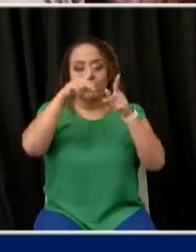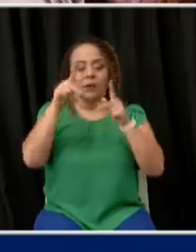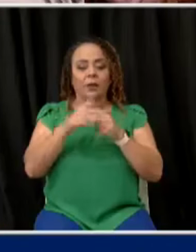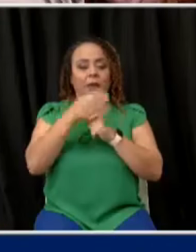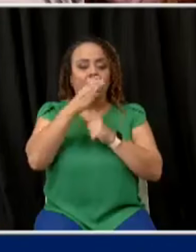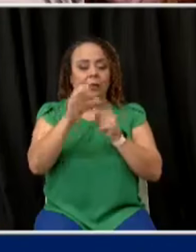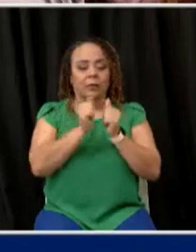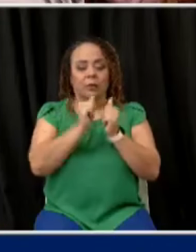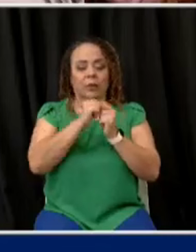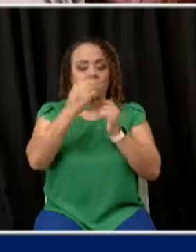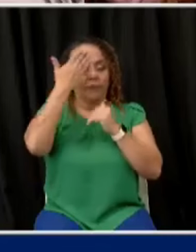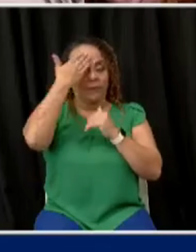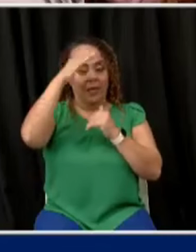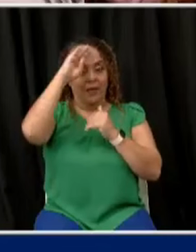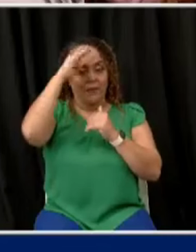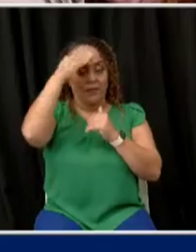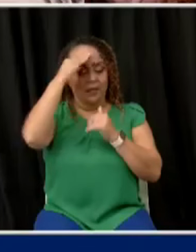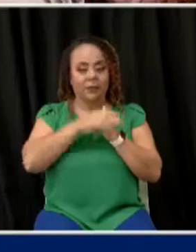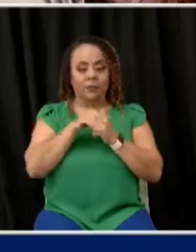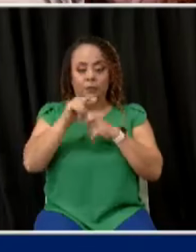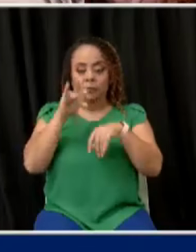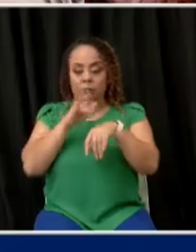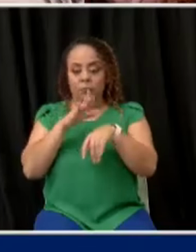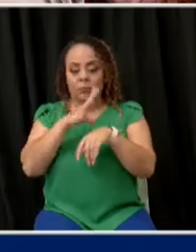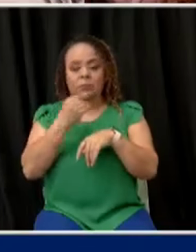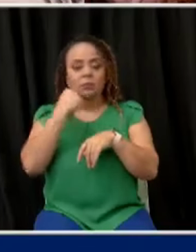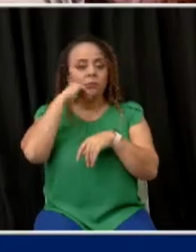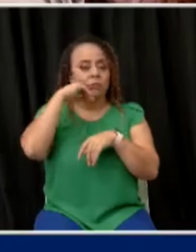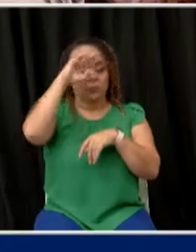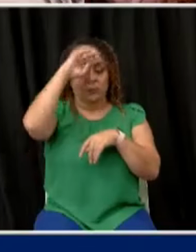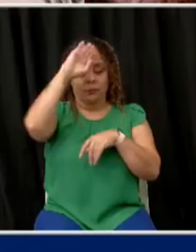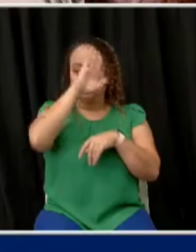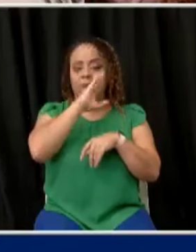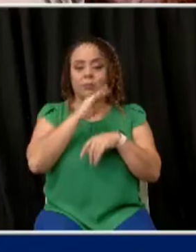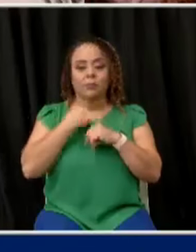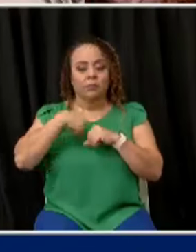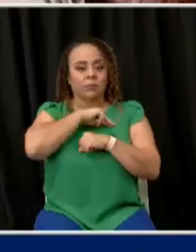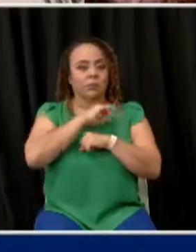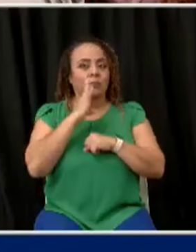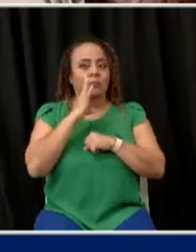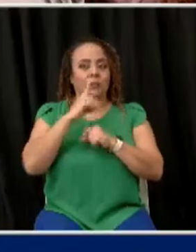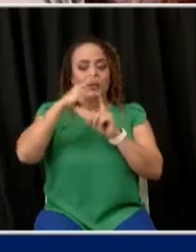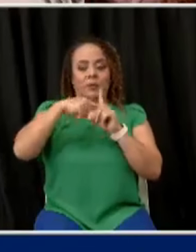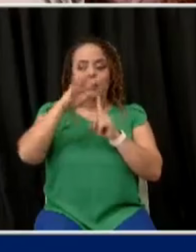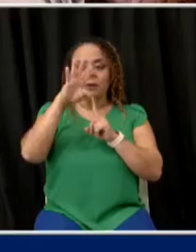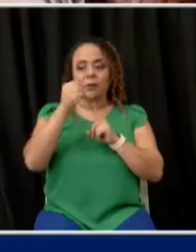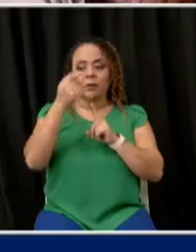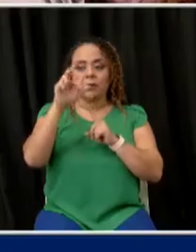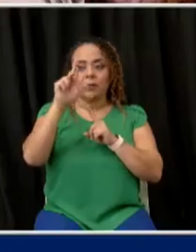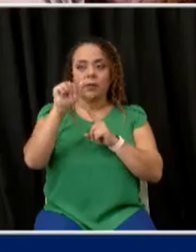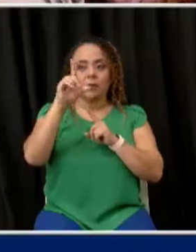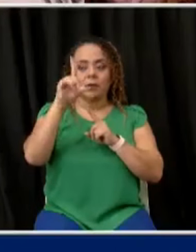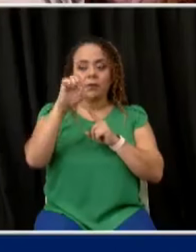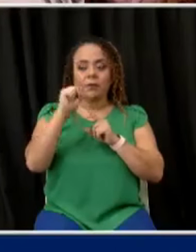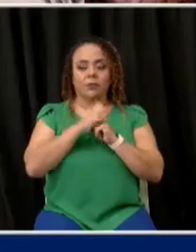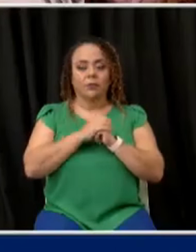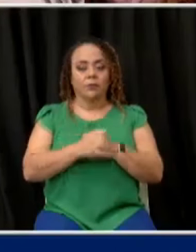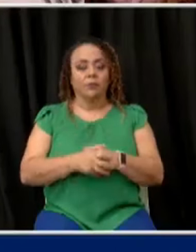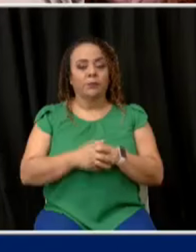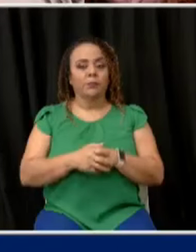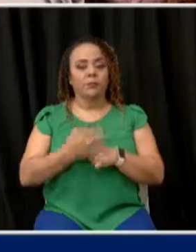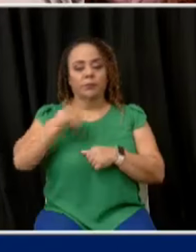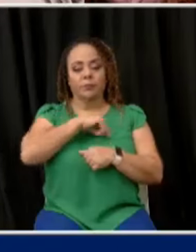con fiebre, aparentemente usted la toca y está caliente. O sea, estamos hablando de temperaturas de 40 grados al termómetro.